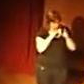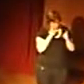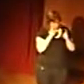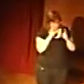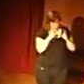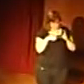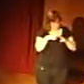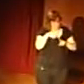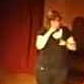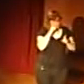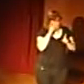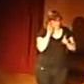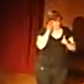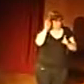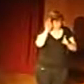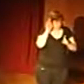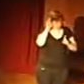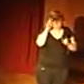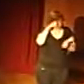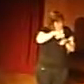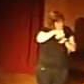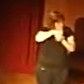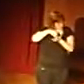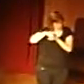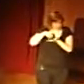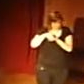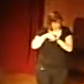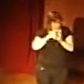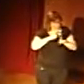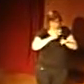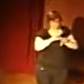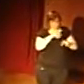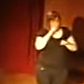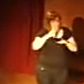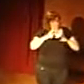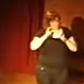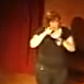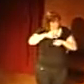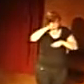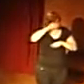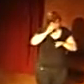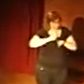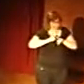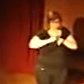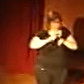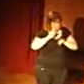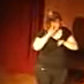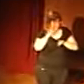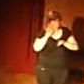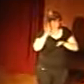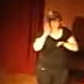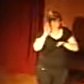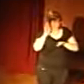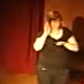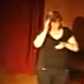pero sobre todo el mundo gótico es el estilo digamos a recuperar de ese pasado medieval desaparecido y que